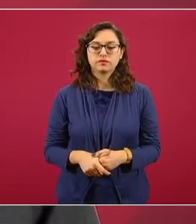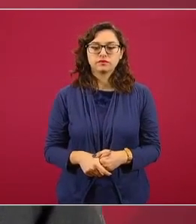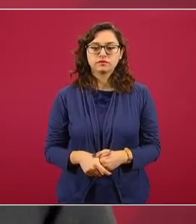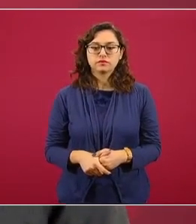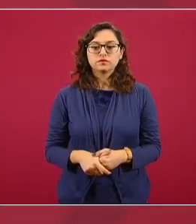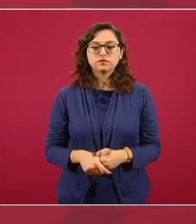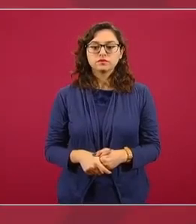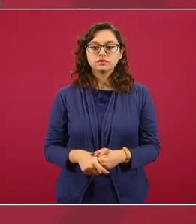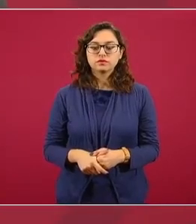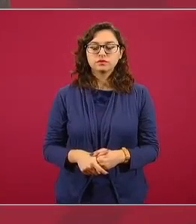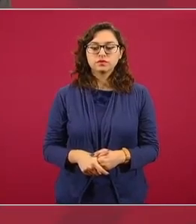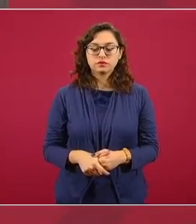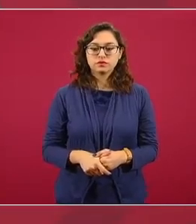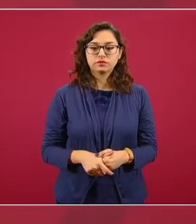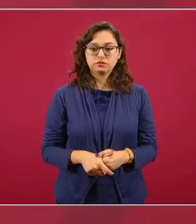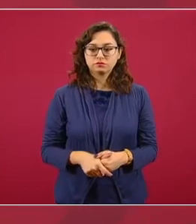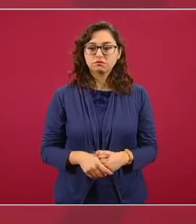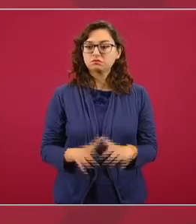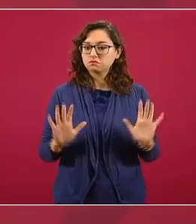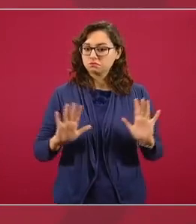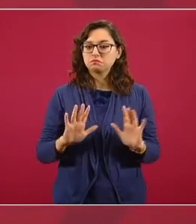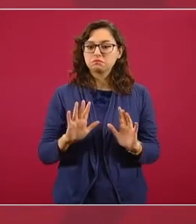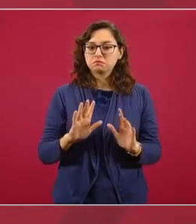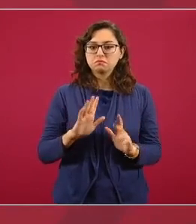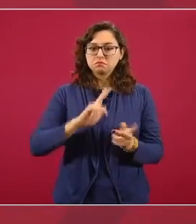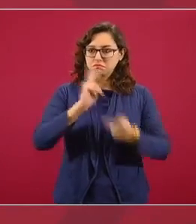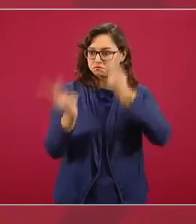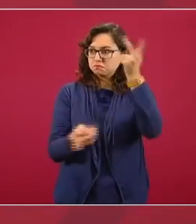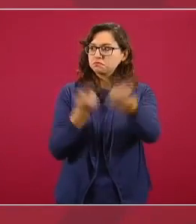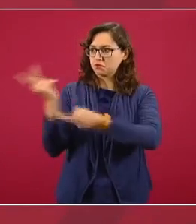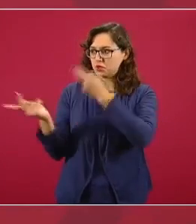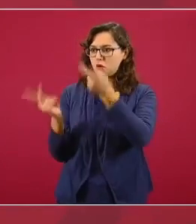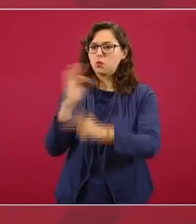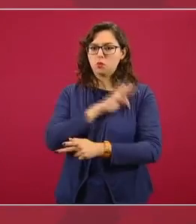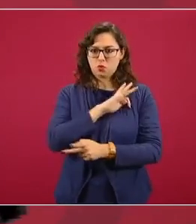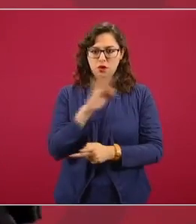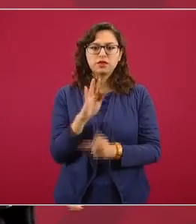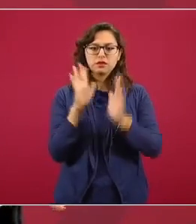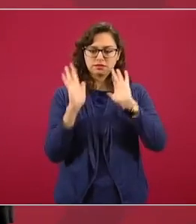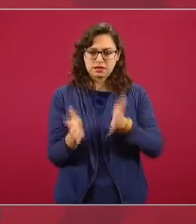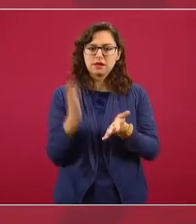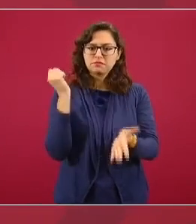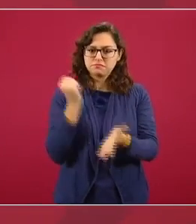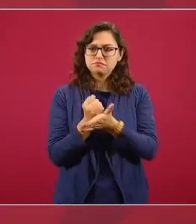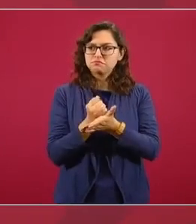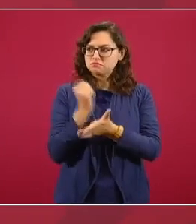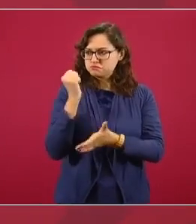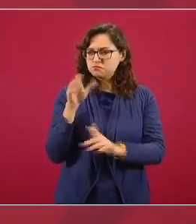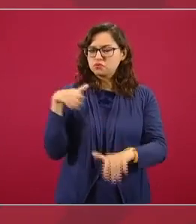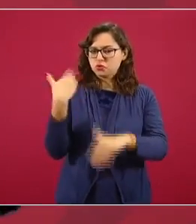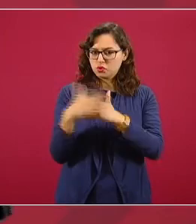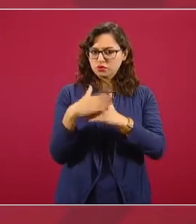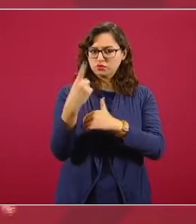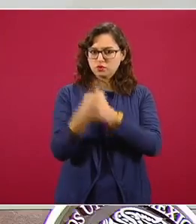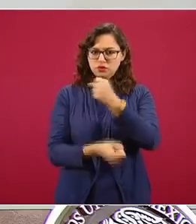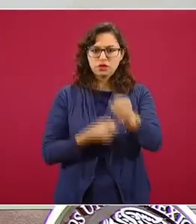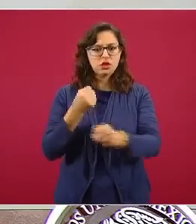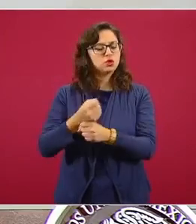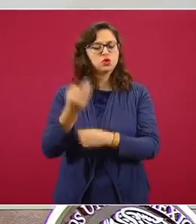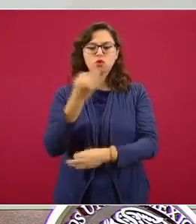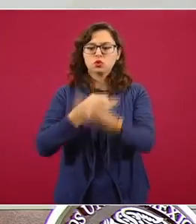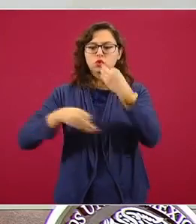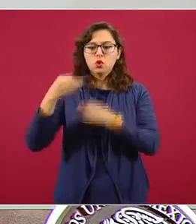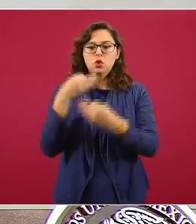Ya está aprobada esa consulta y todos vamos a